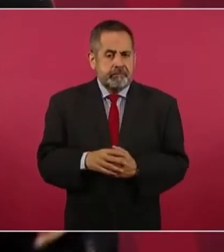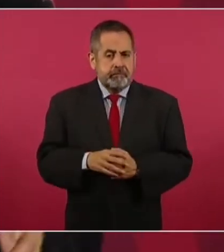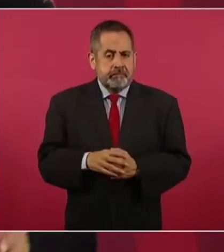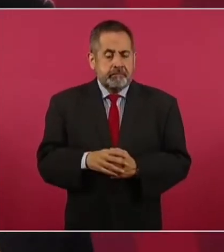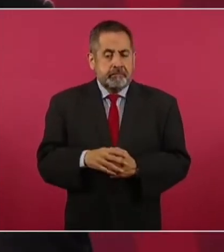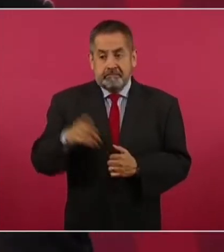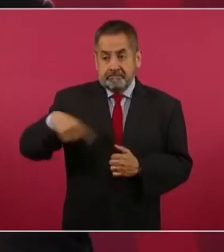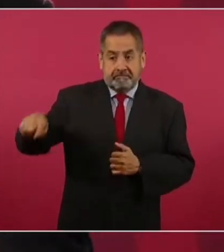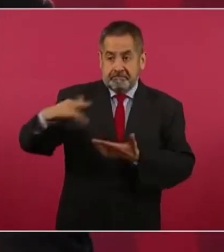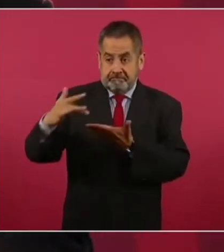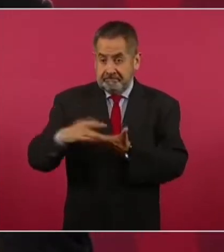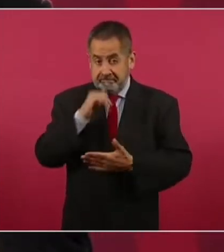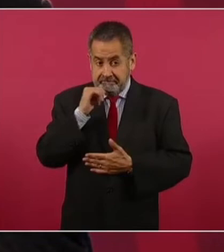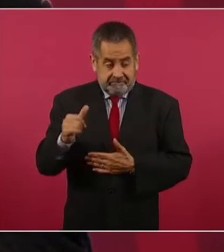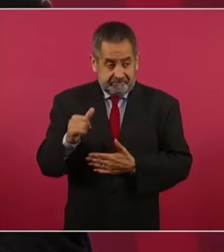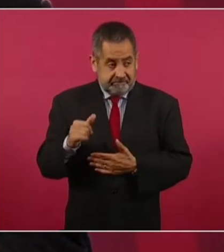sometidos.